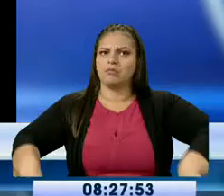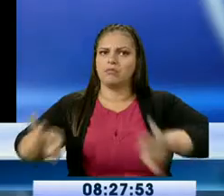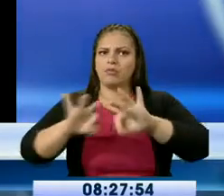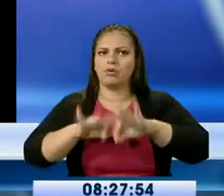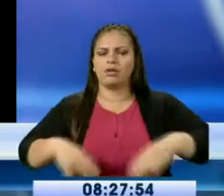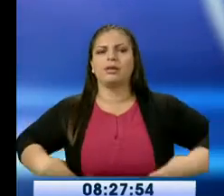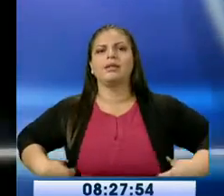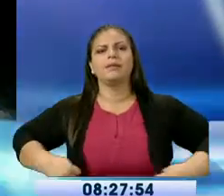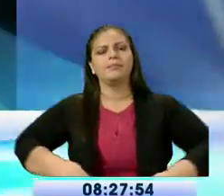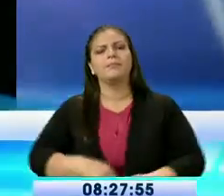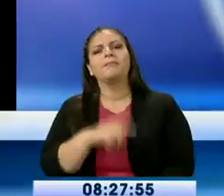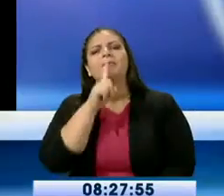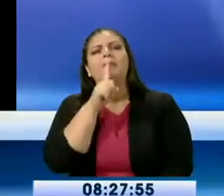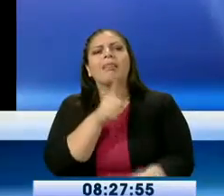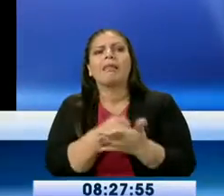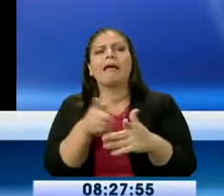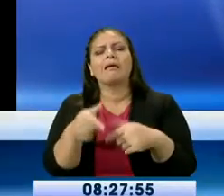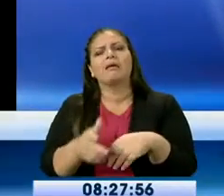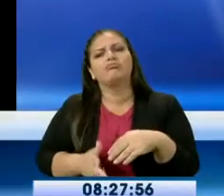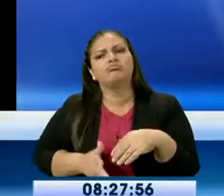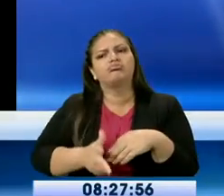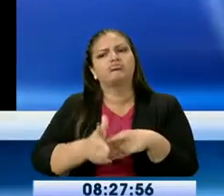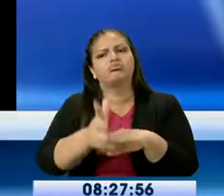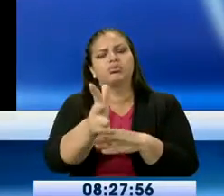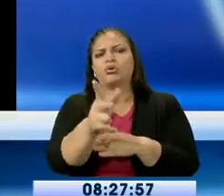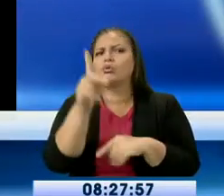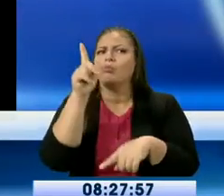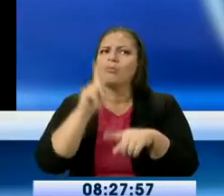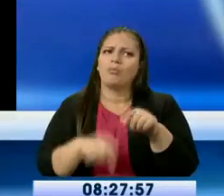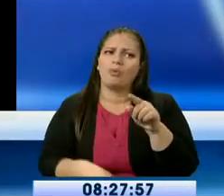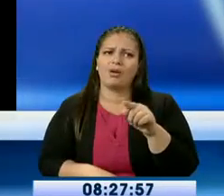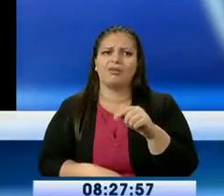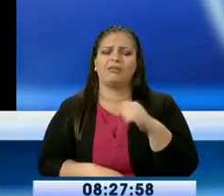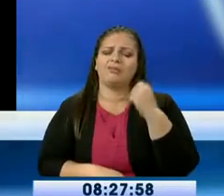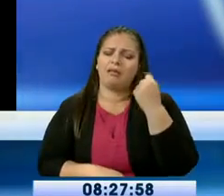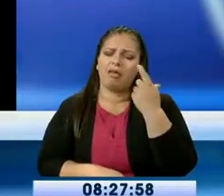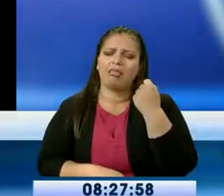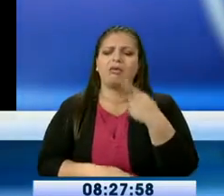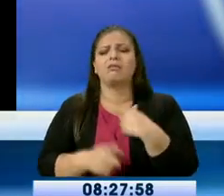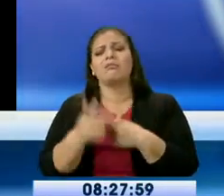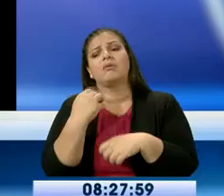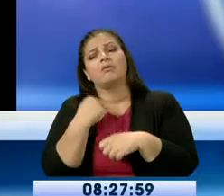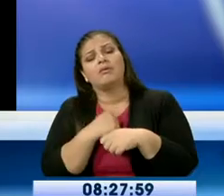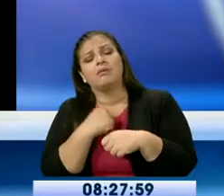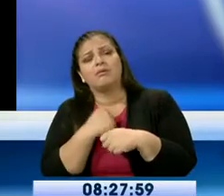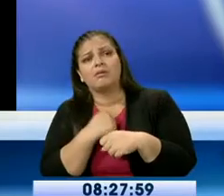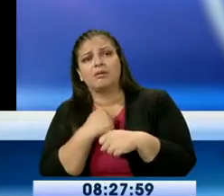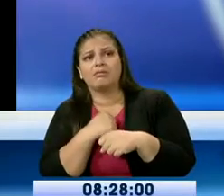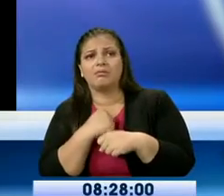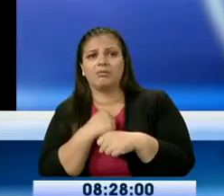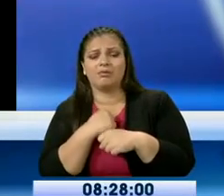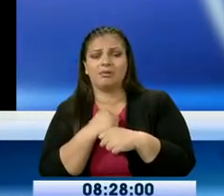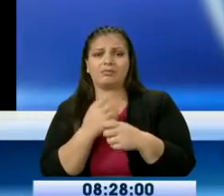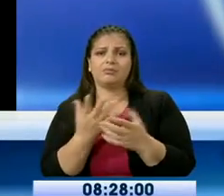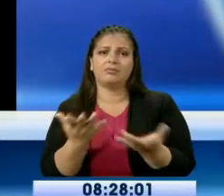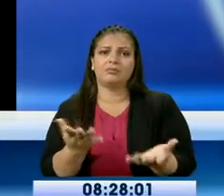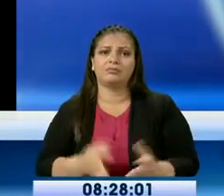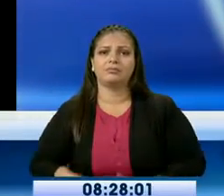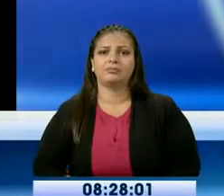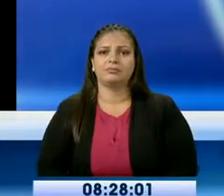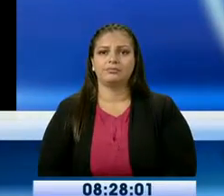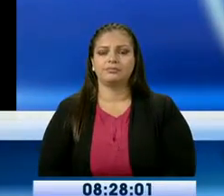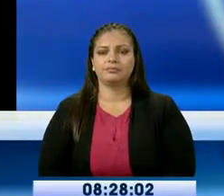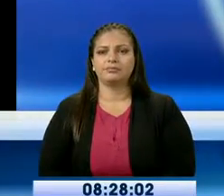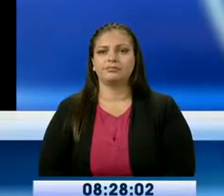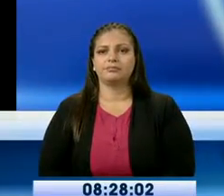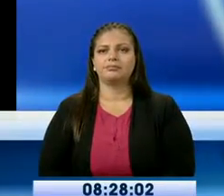contravía. Pero nosotros ya más si hacemos fila más arriba, los otros bajan. ¿Cómo podemos hacer plata, señorita? ¿Cómo